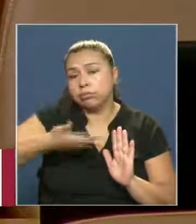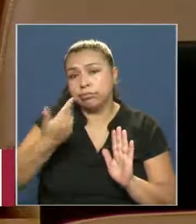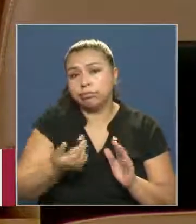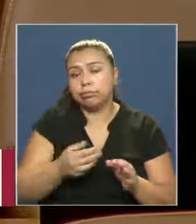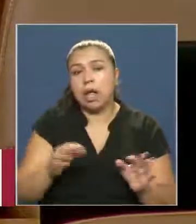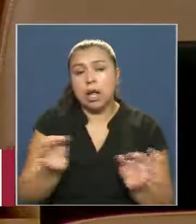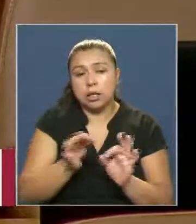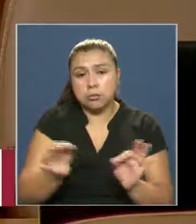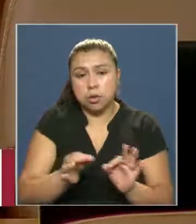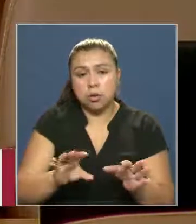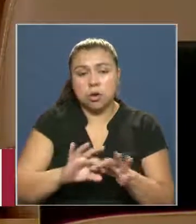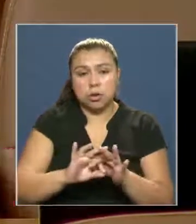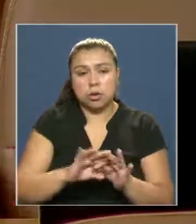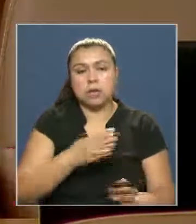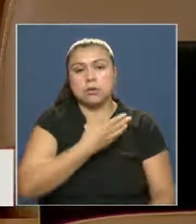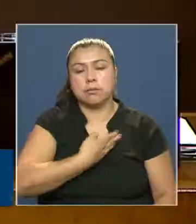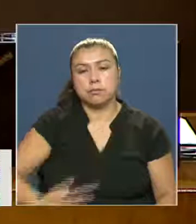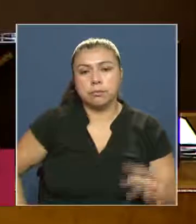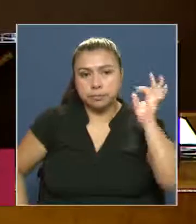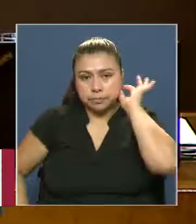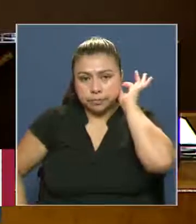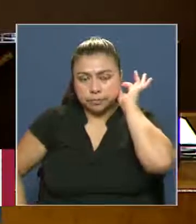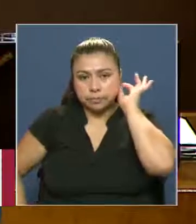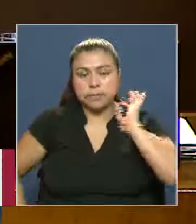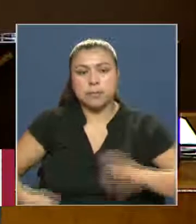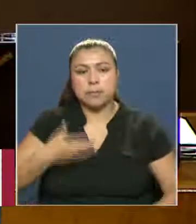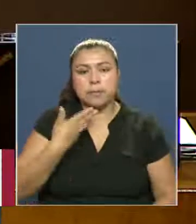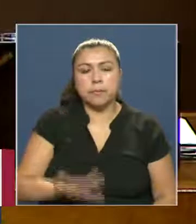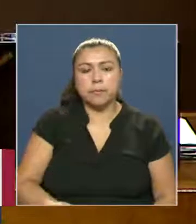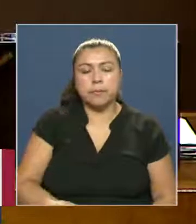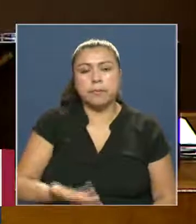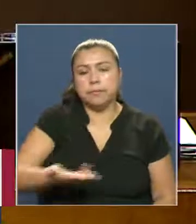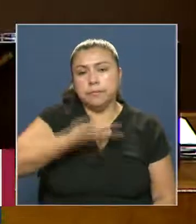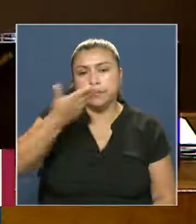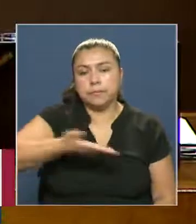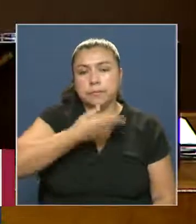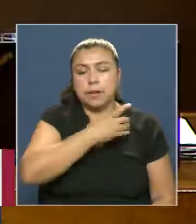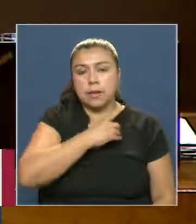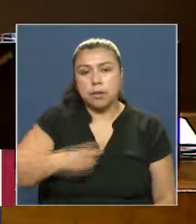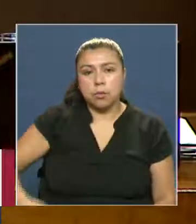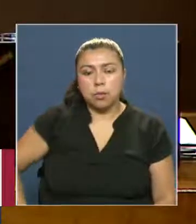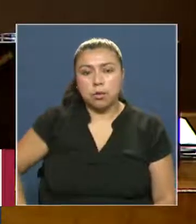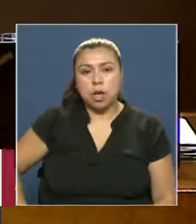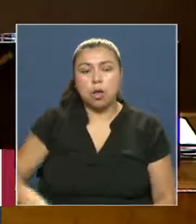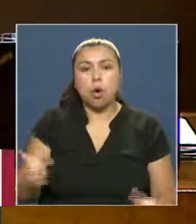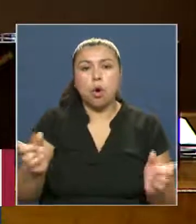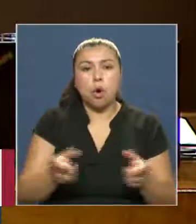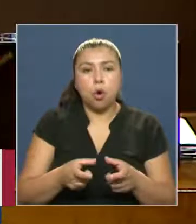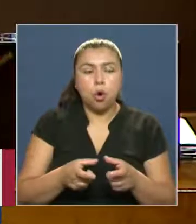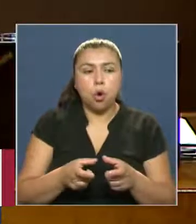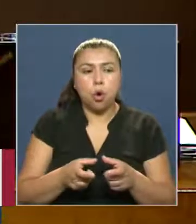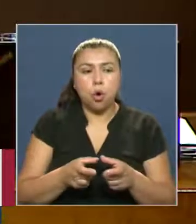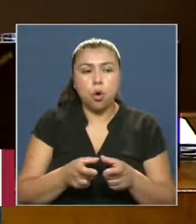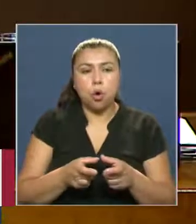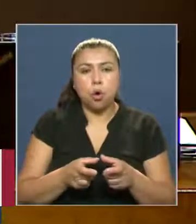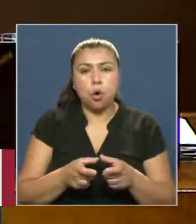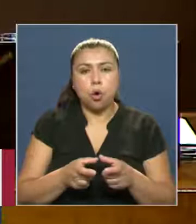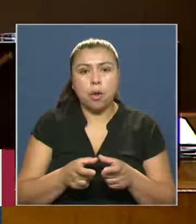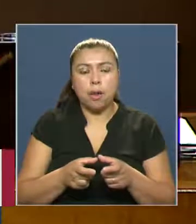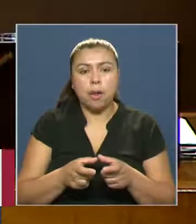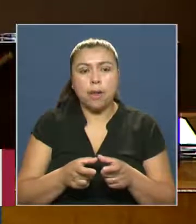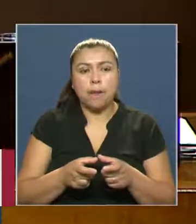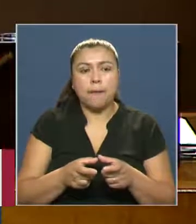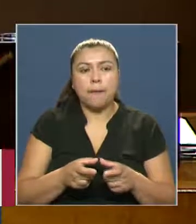Muchas gracias, diputado Urrutia. De inmediato le entrego el uso de la palabra al diputado integrante del Comité de